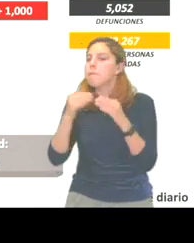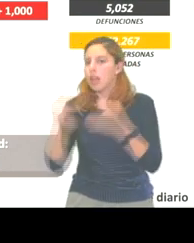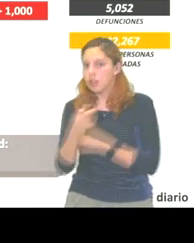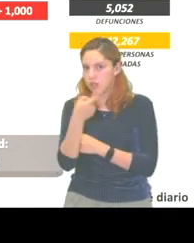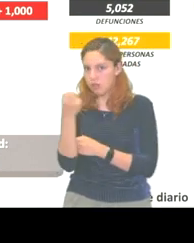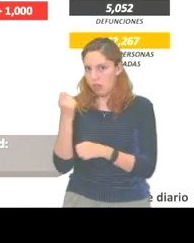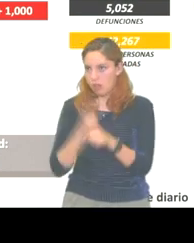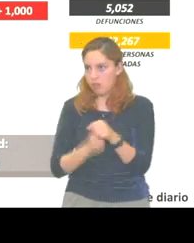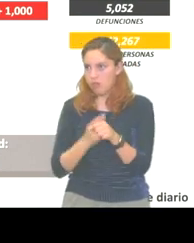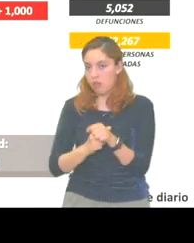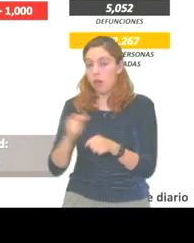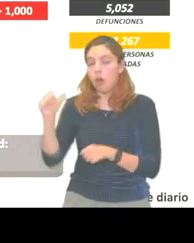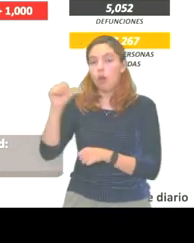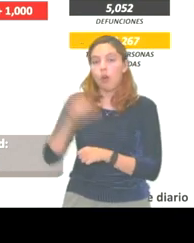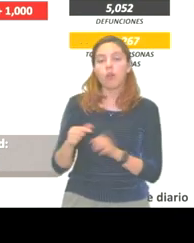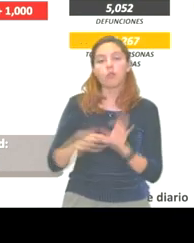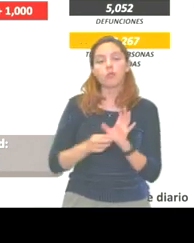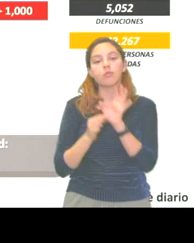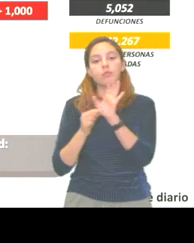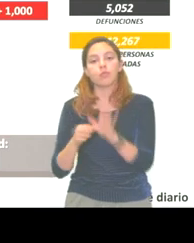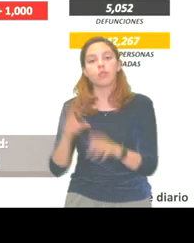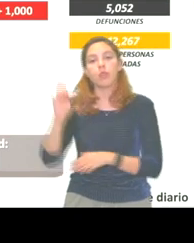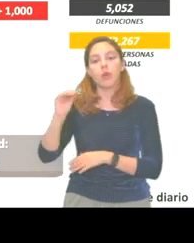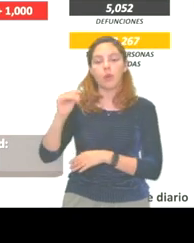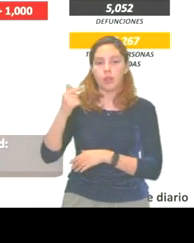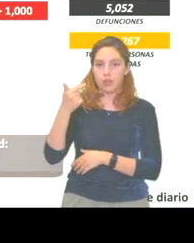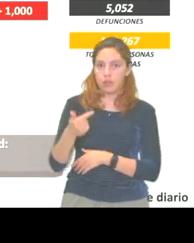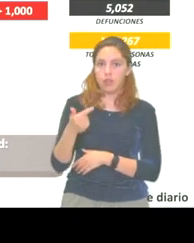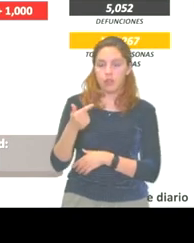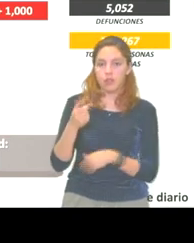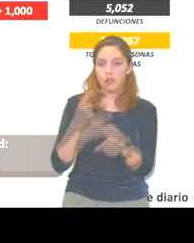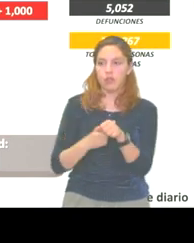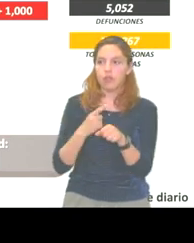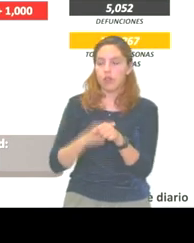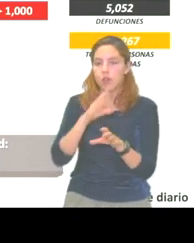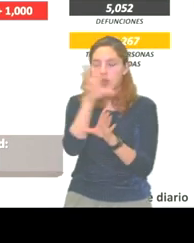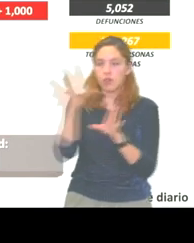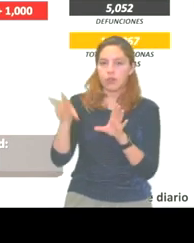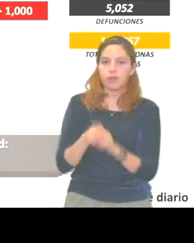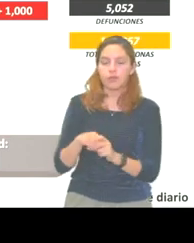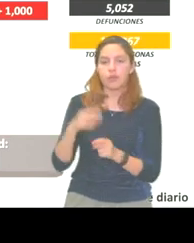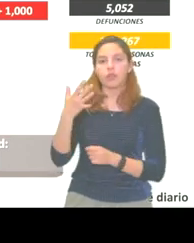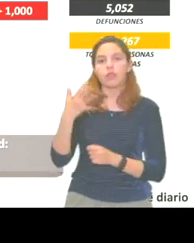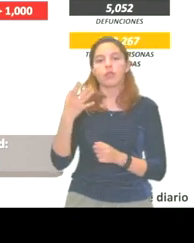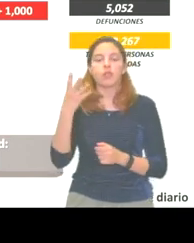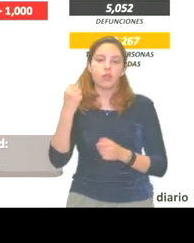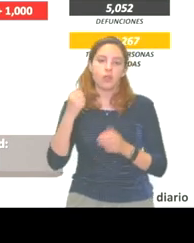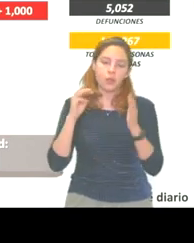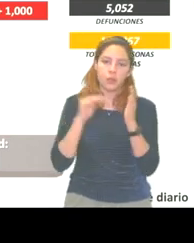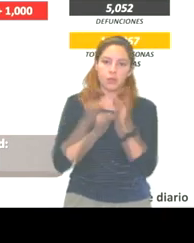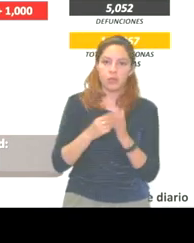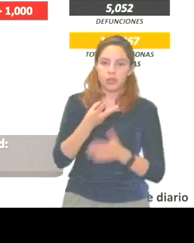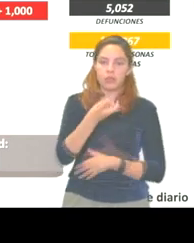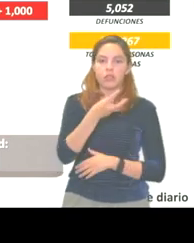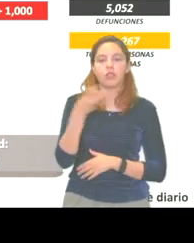100 casos. El día de hoy estamos reportando 97, con un acumulado ya de